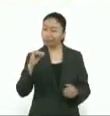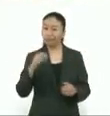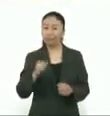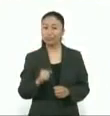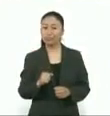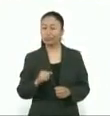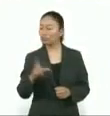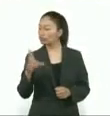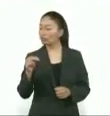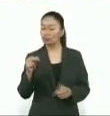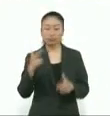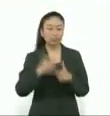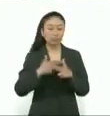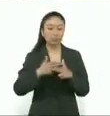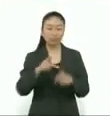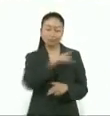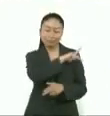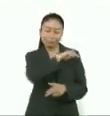seamos incluidas.